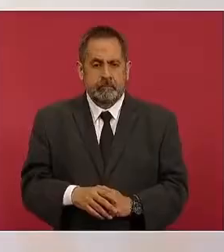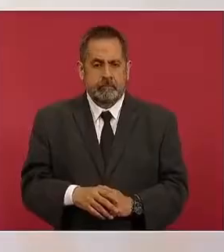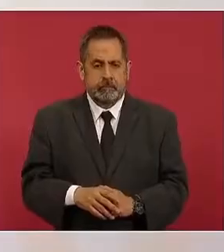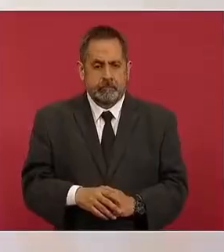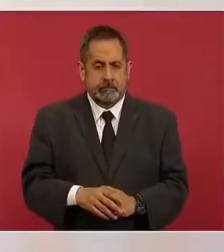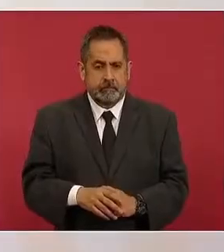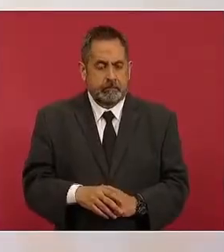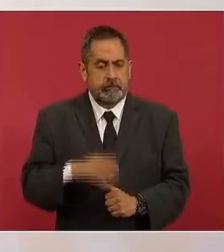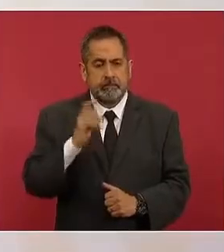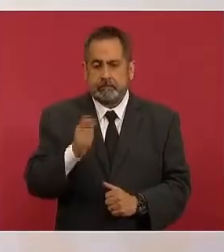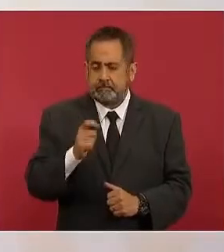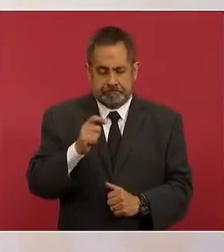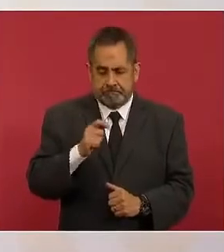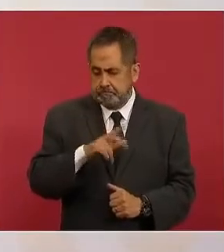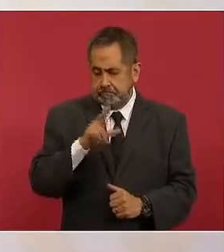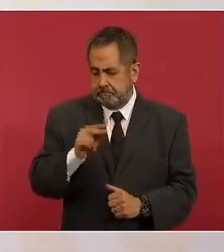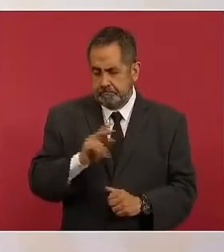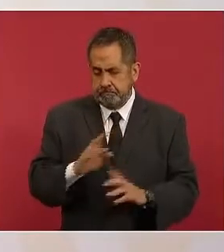que eso